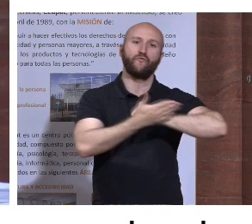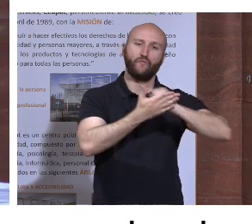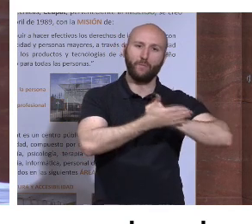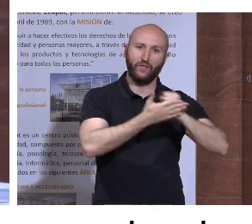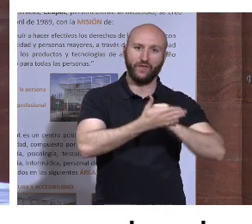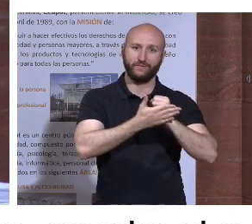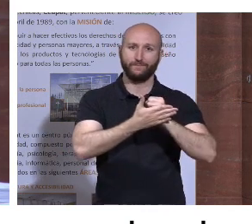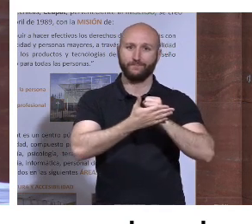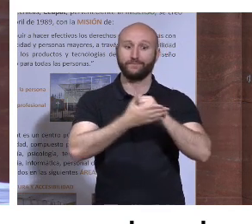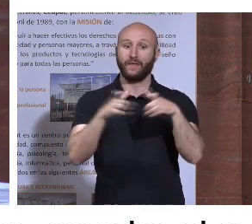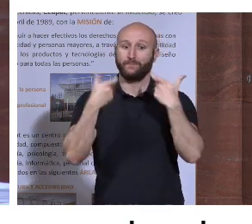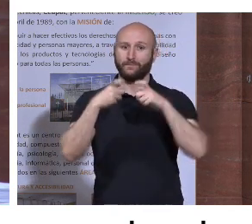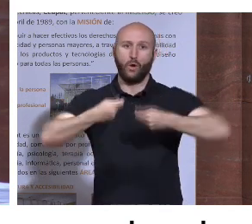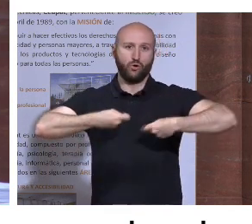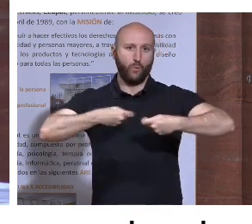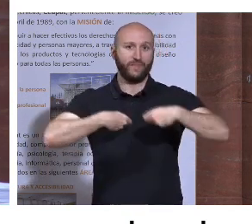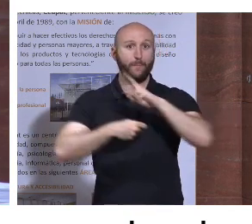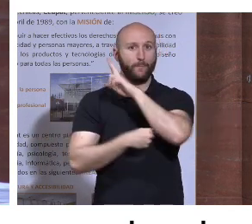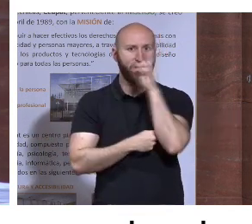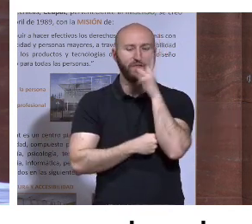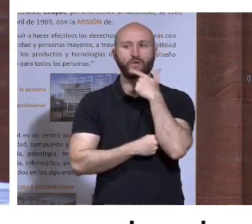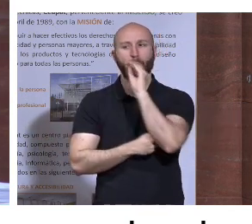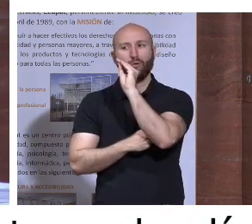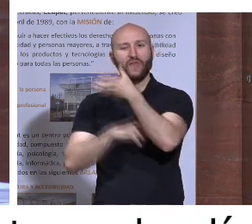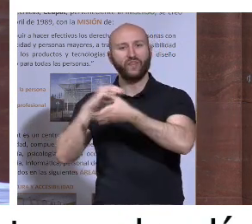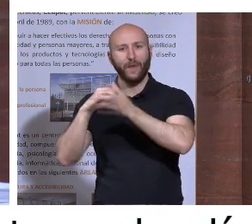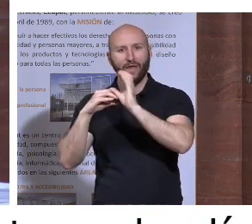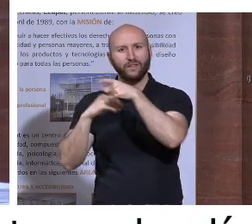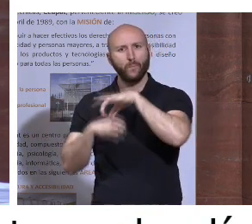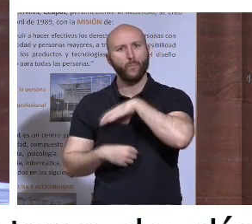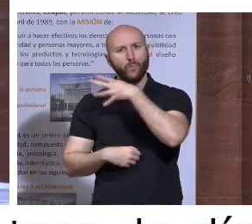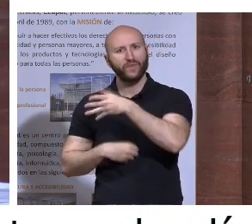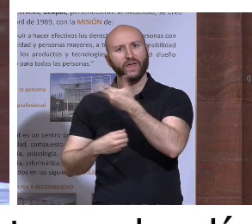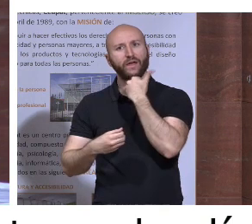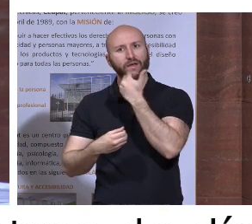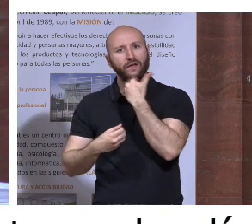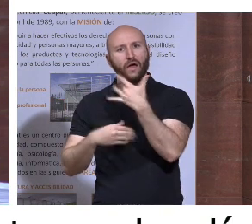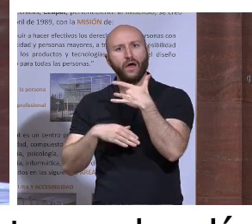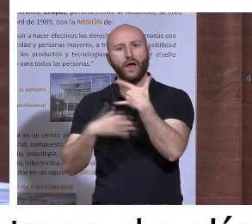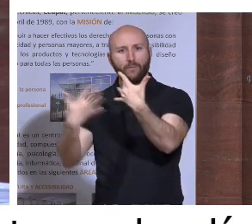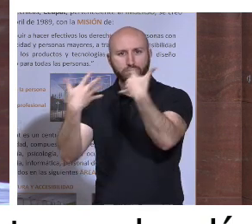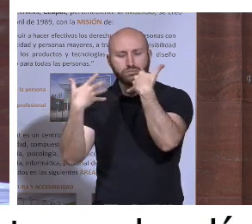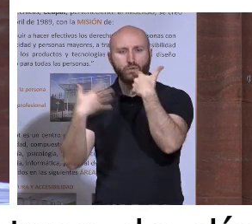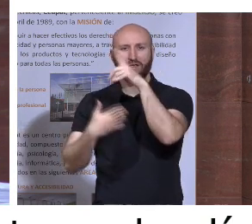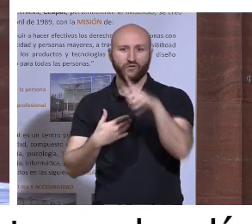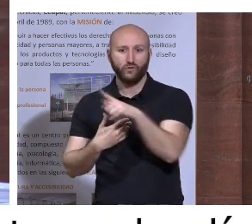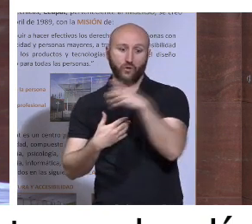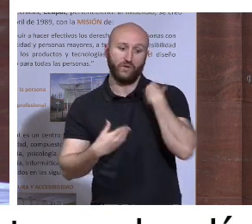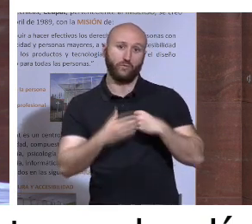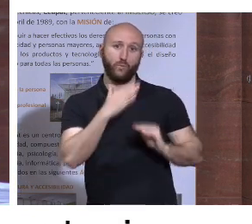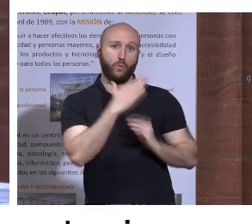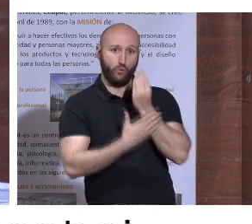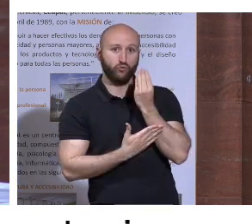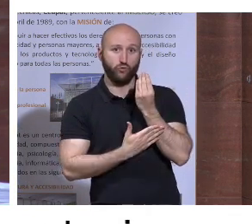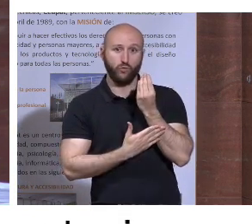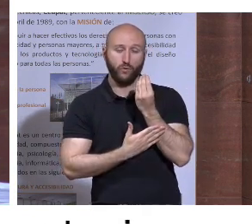departamento comercial en Madrid, preguntamos a CEAPAT si podía darnos alguna orientación sobre este tipo de producto para